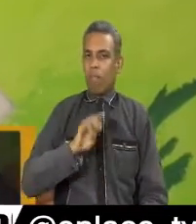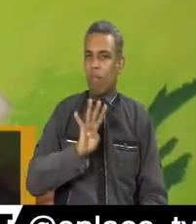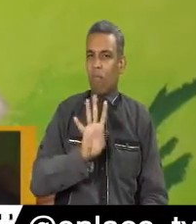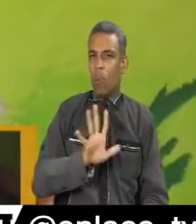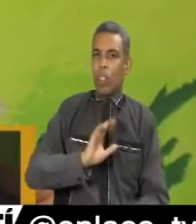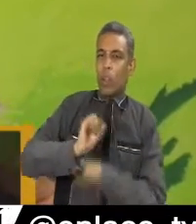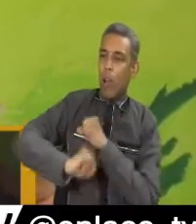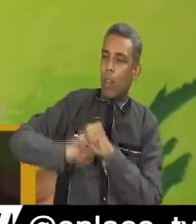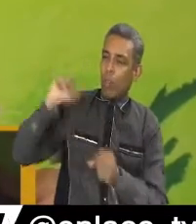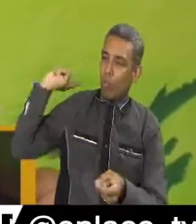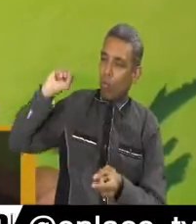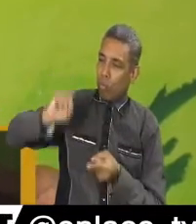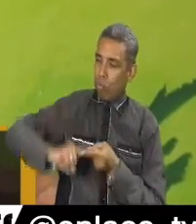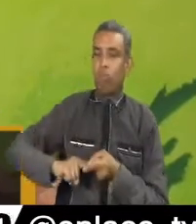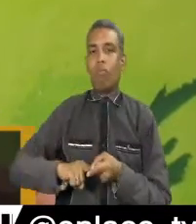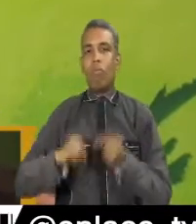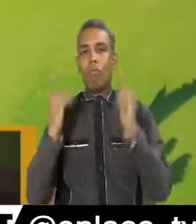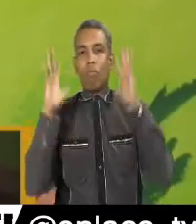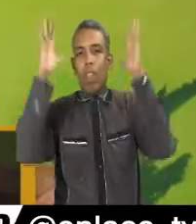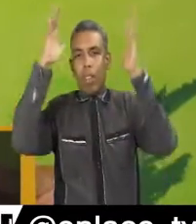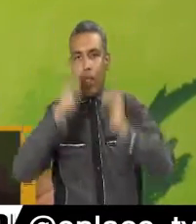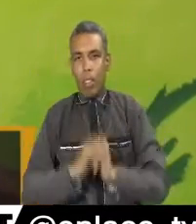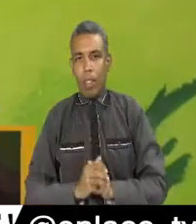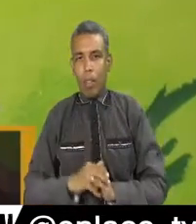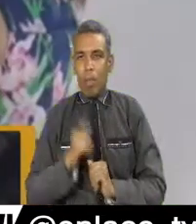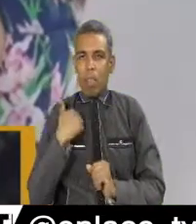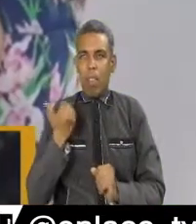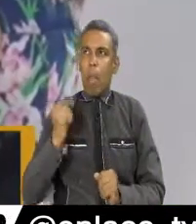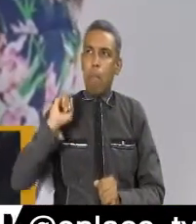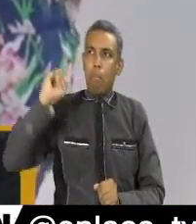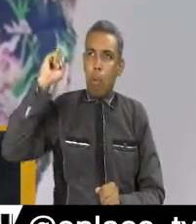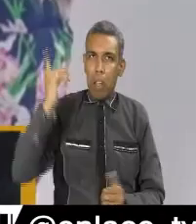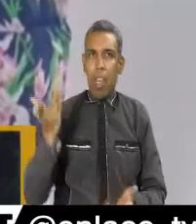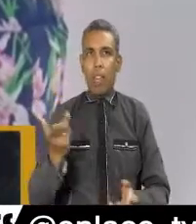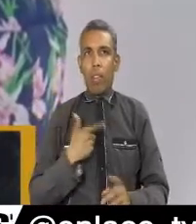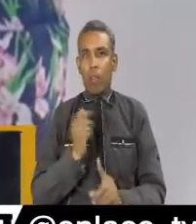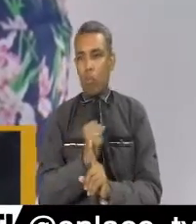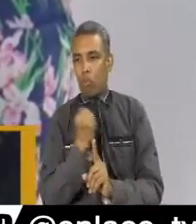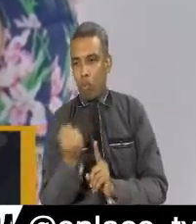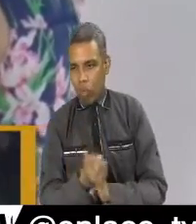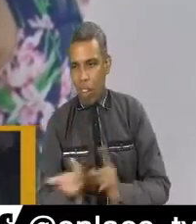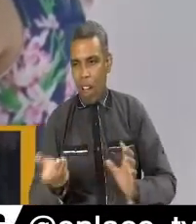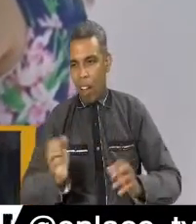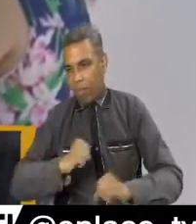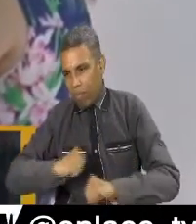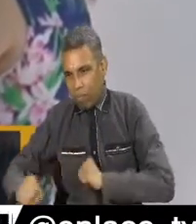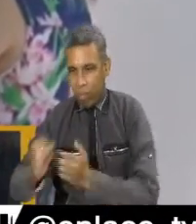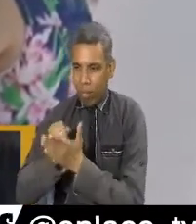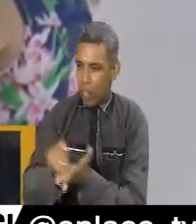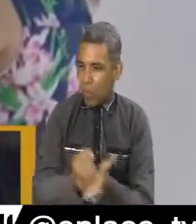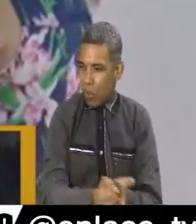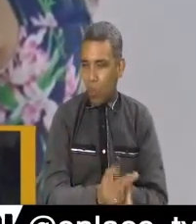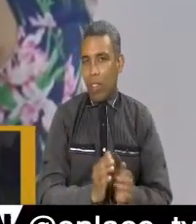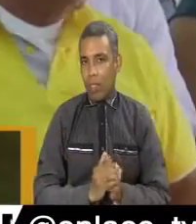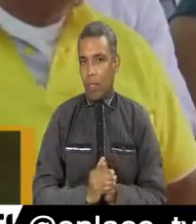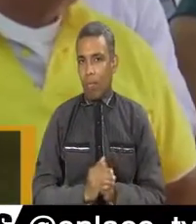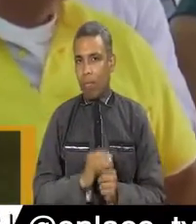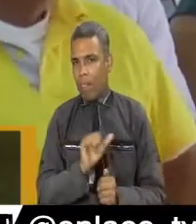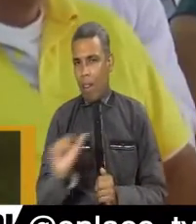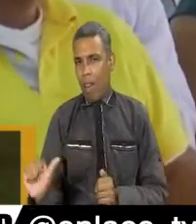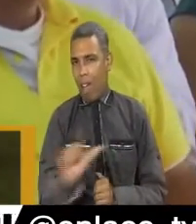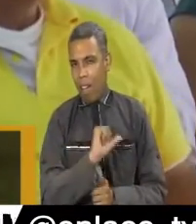años de proceso social y político en la región y en el país. Todos y todas conocemos la historia de